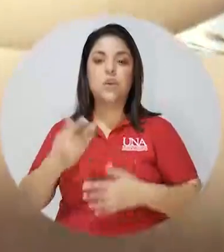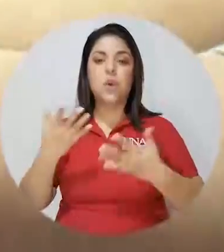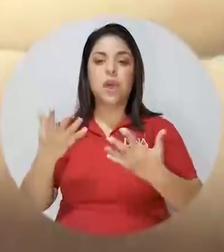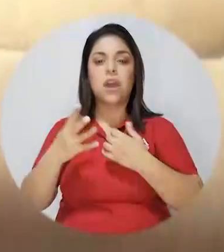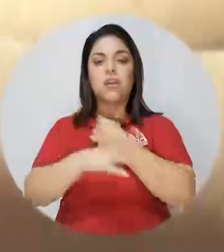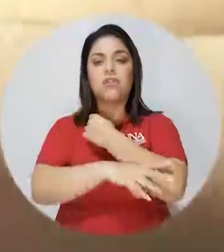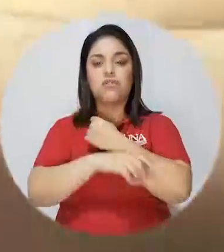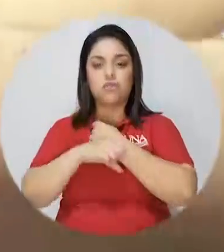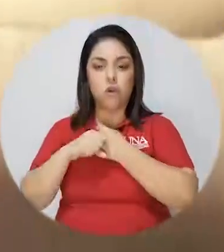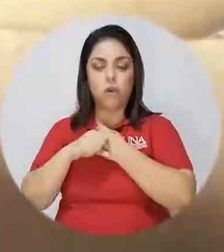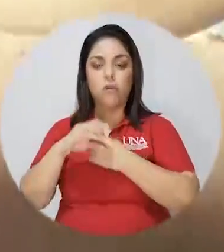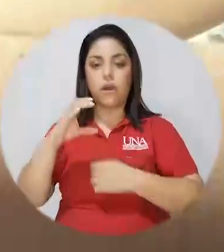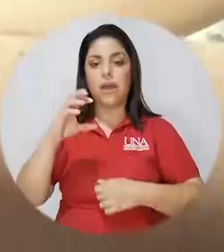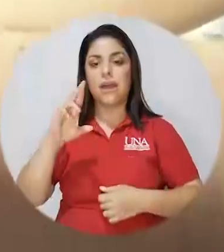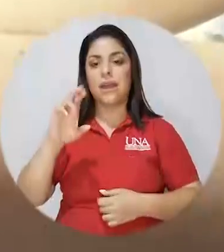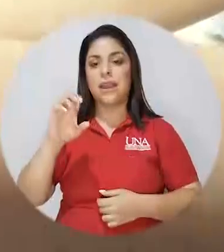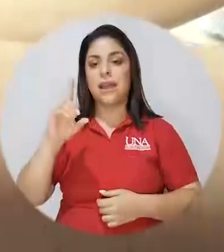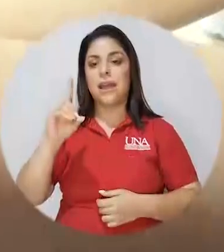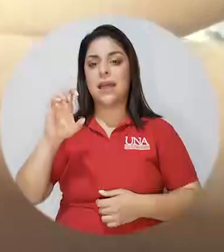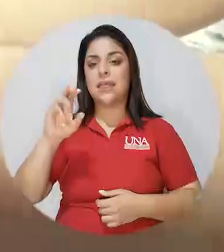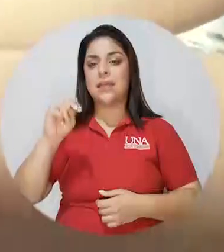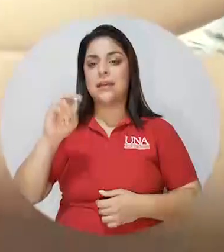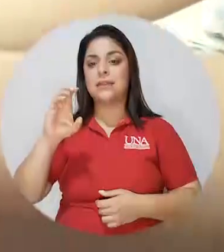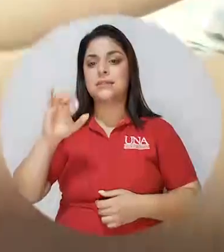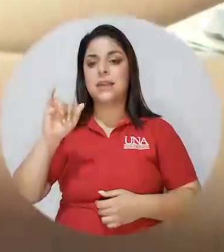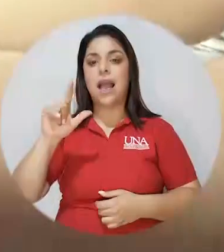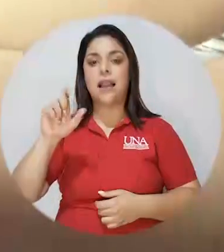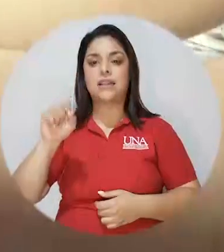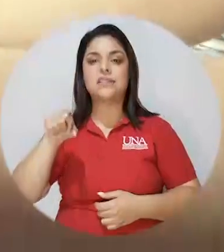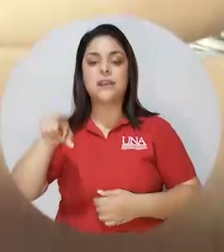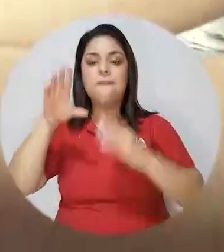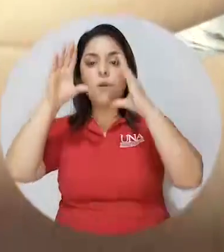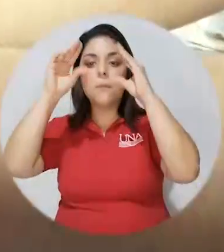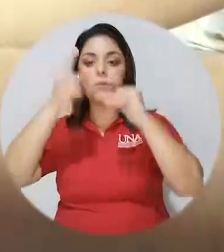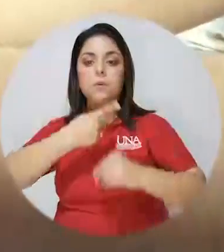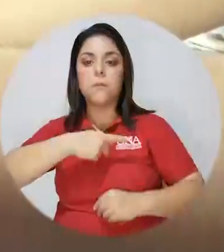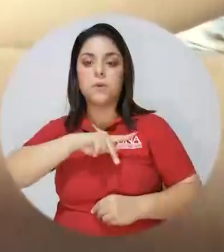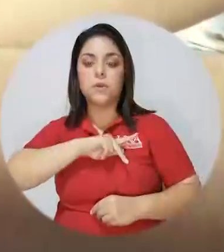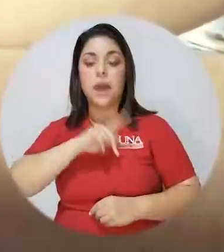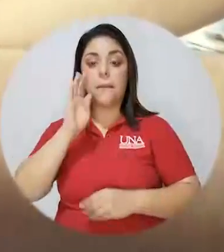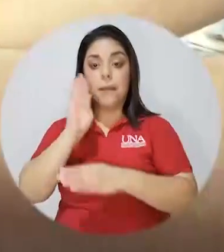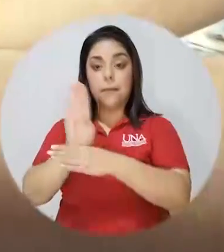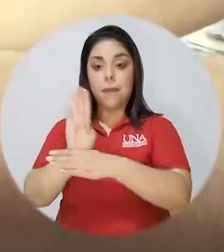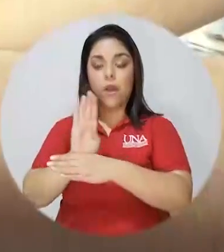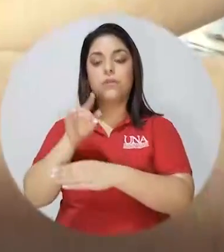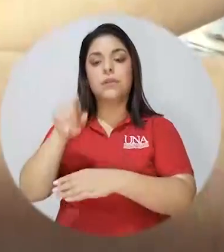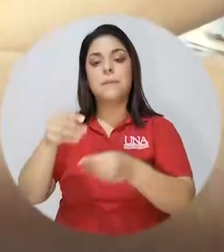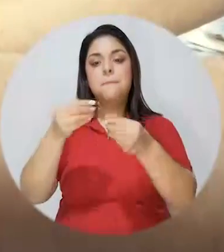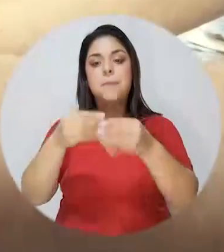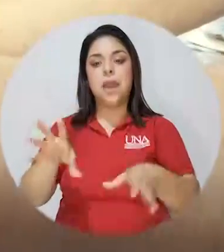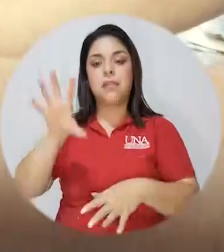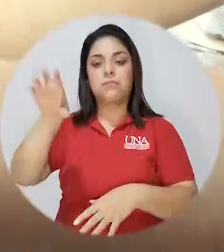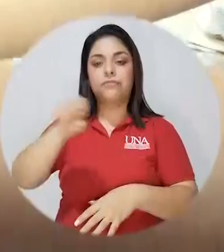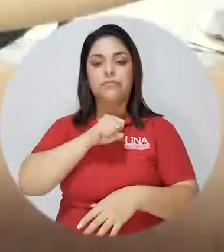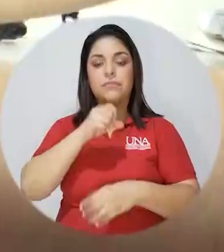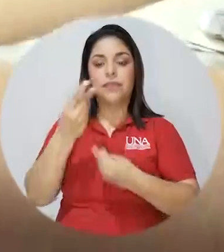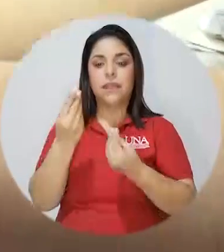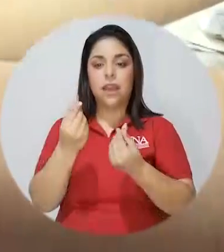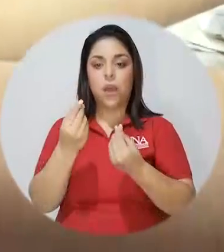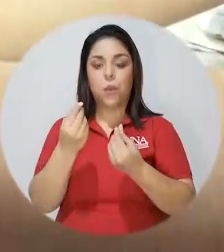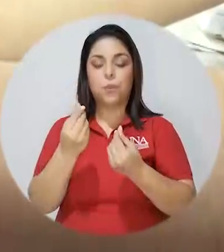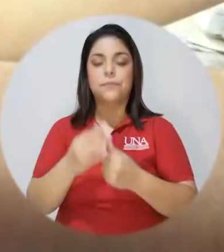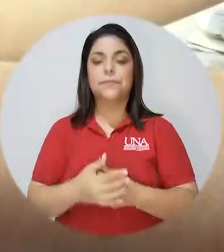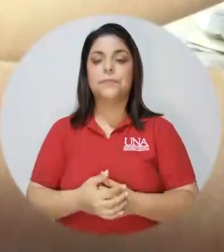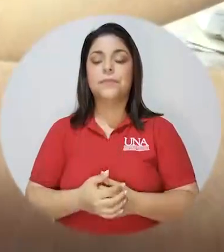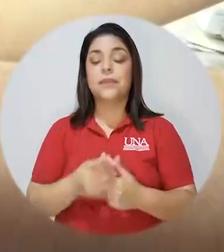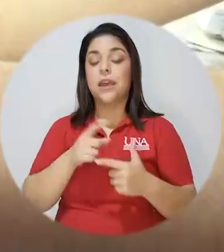digamos, el robo de credenciales para acceso a sistemas bancarios y han perdido su dinero de forma efectiva, a pesar de que a través de